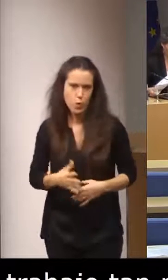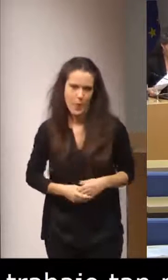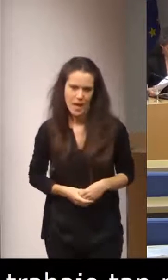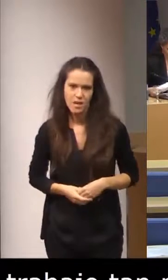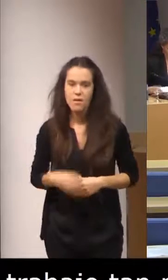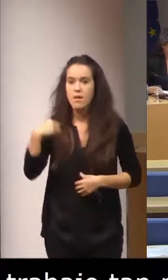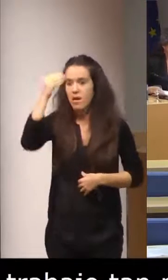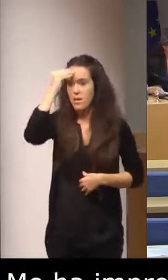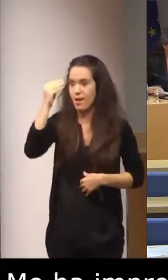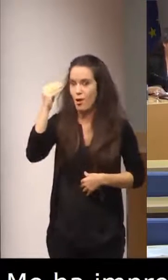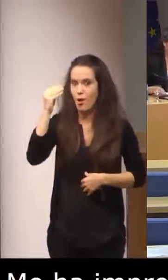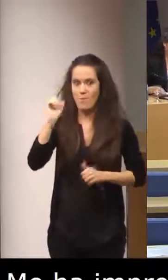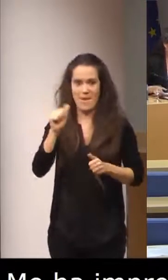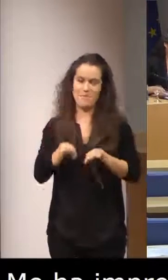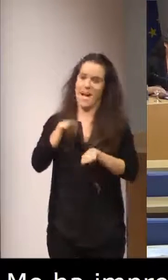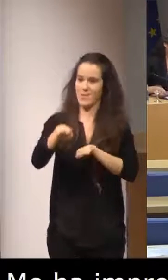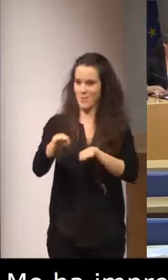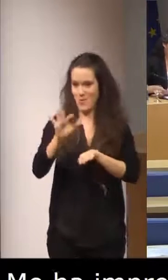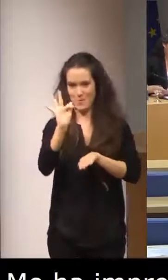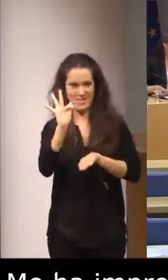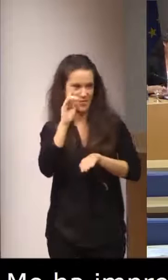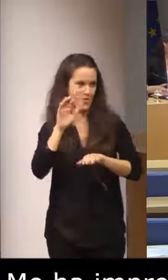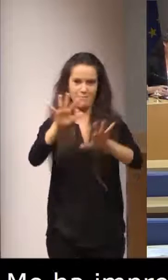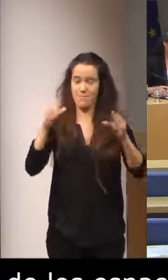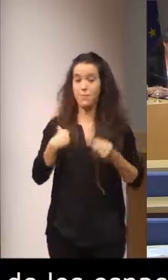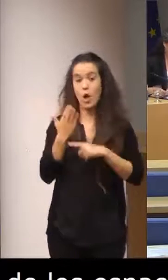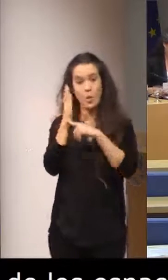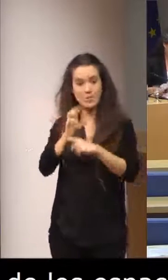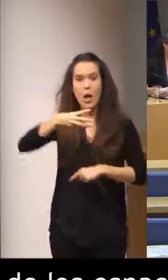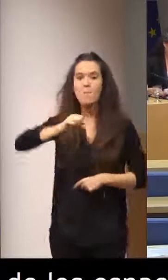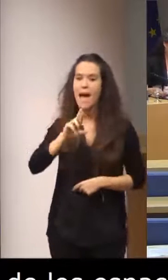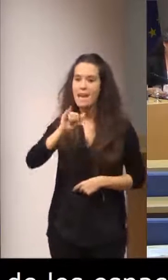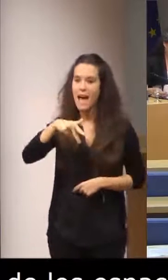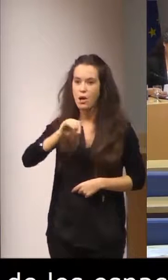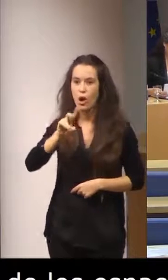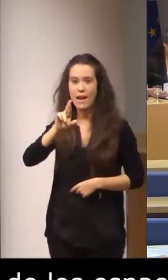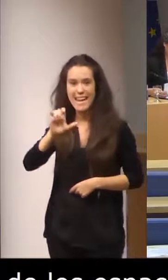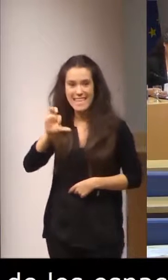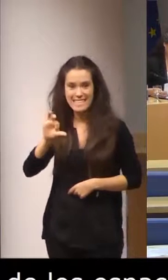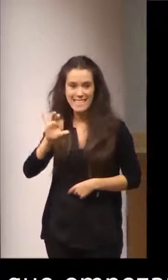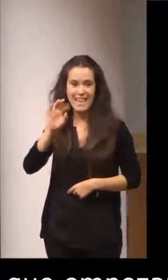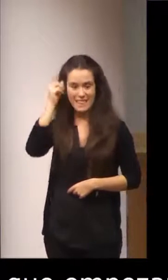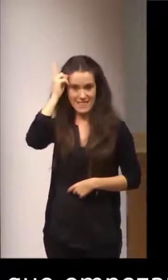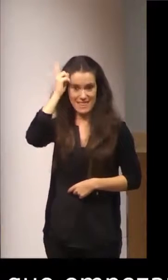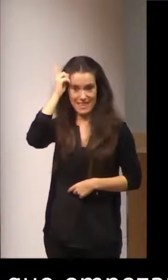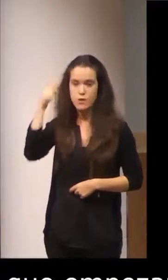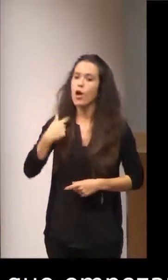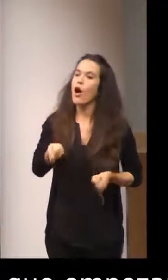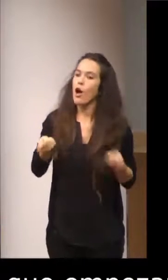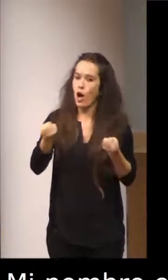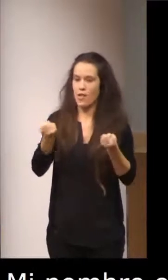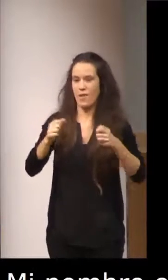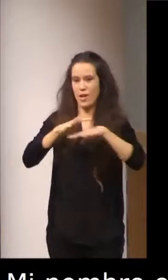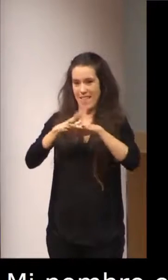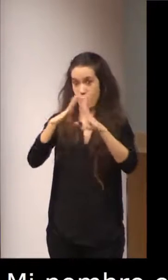empezamos con buen pie. Bueno, yo me presento, mi nombre es Mariano Reyes Tejedor, soy el coordinador de la Red Interuniversitaria para la